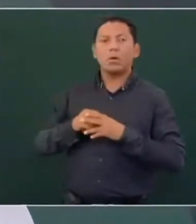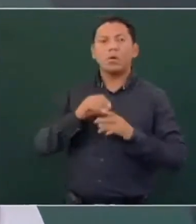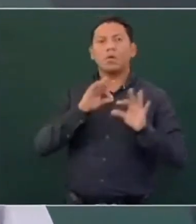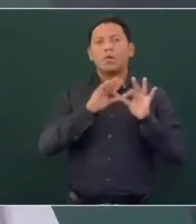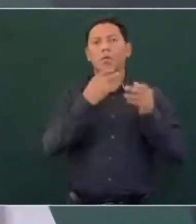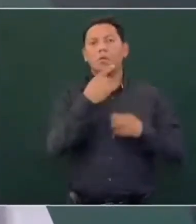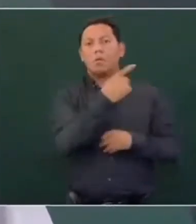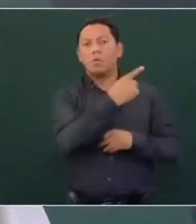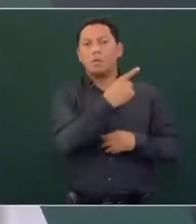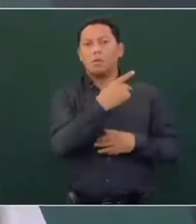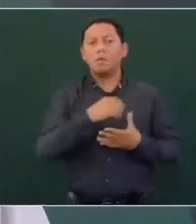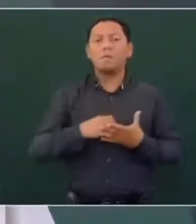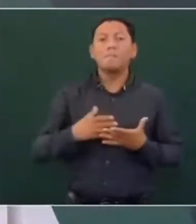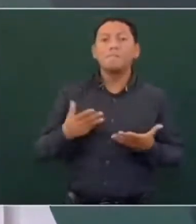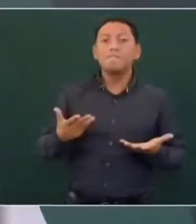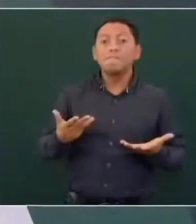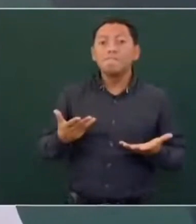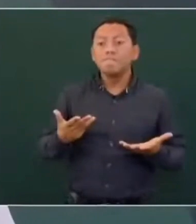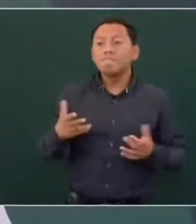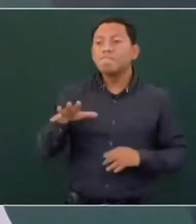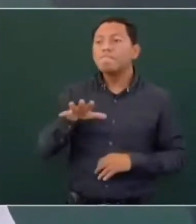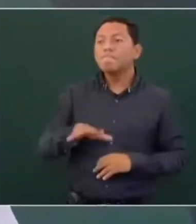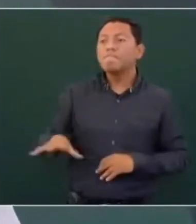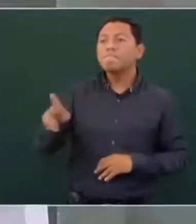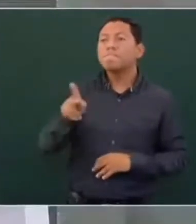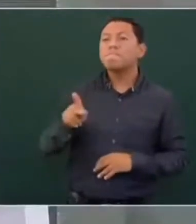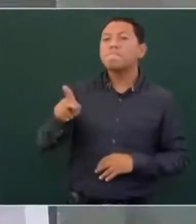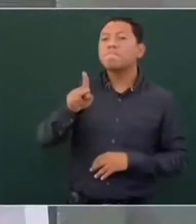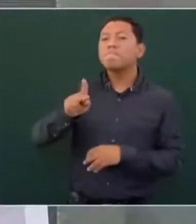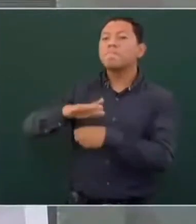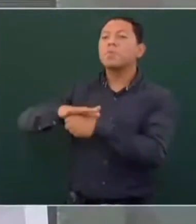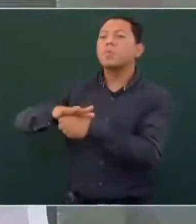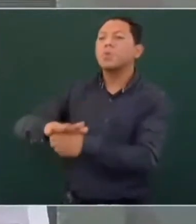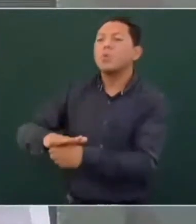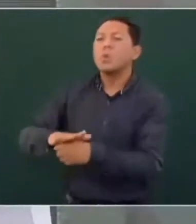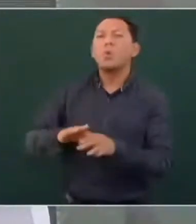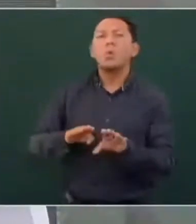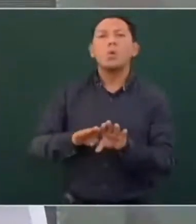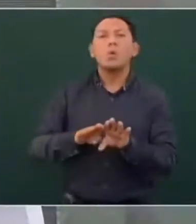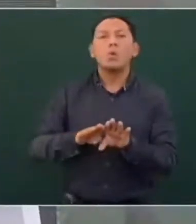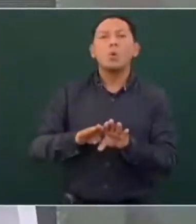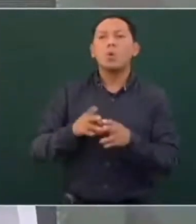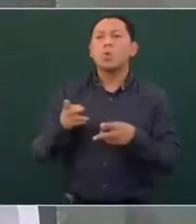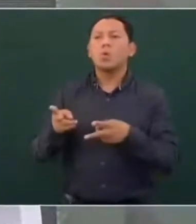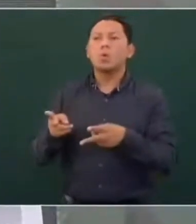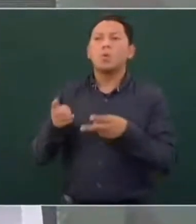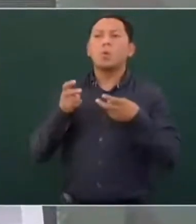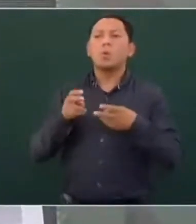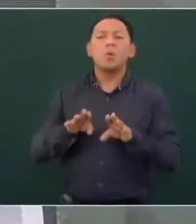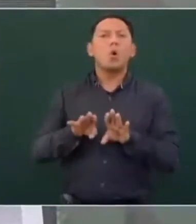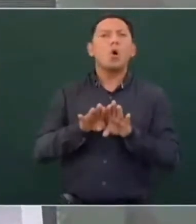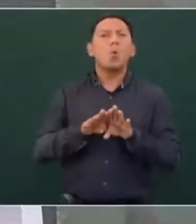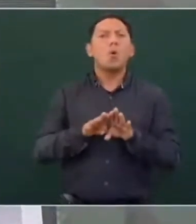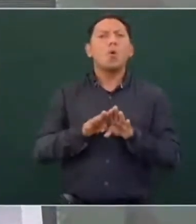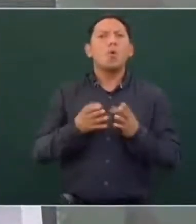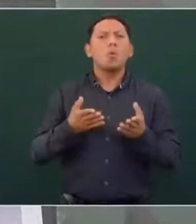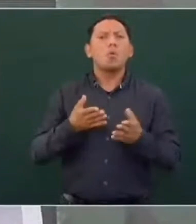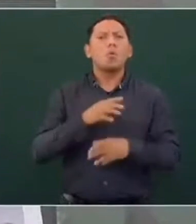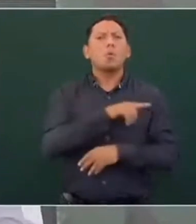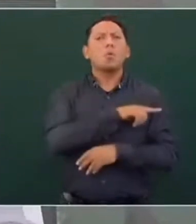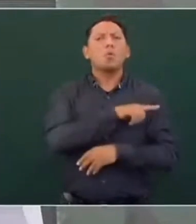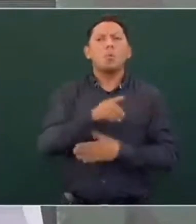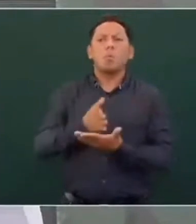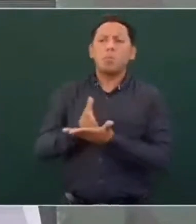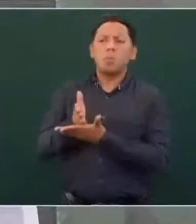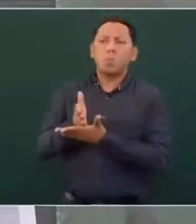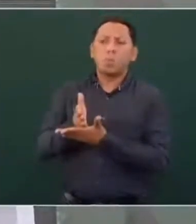de que van a oprimir a los pueblos, que van a explotar a los pueblos, que